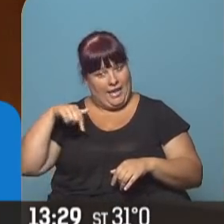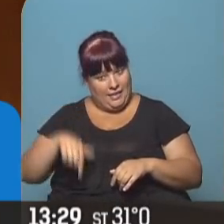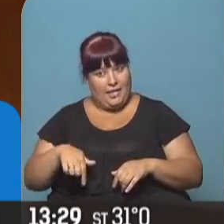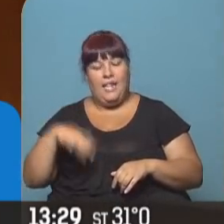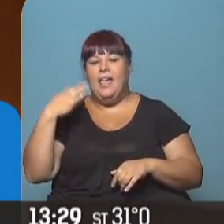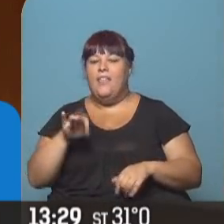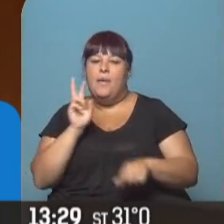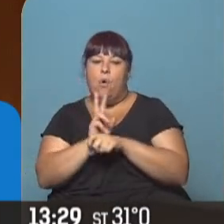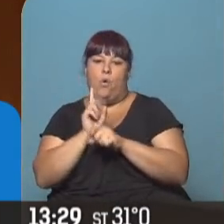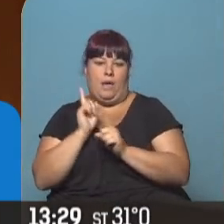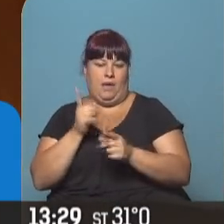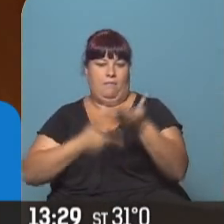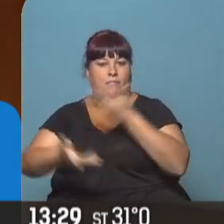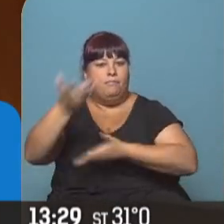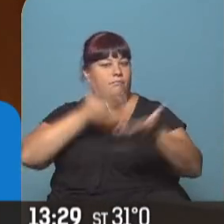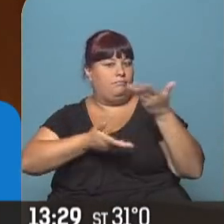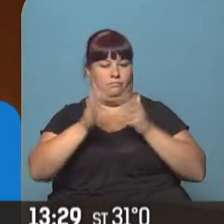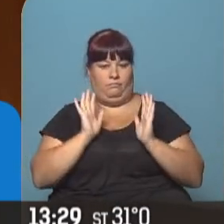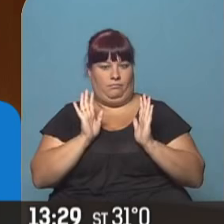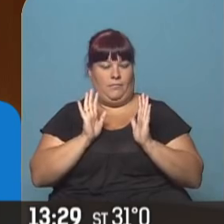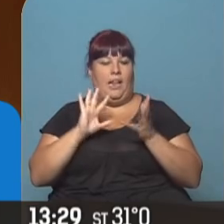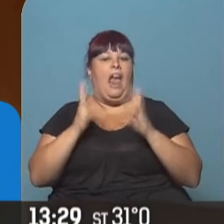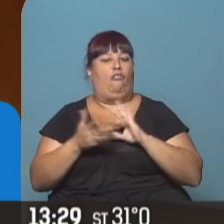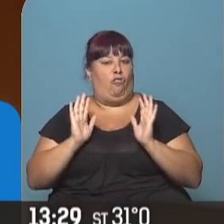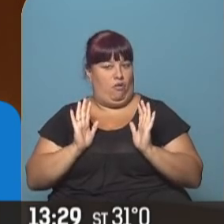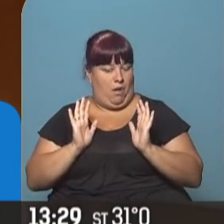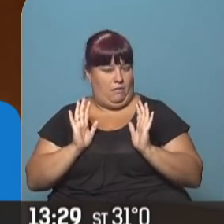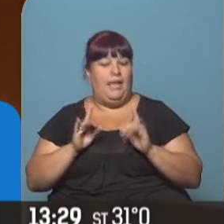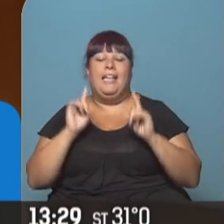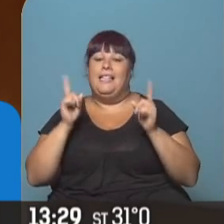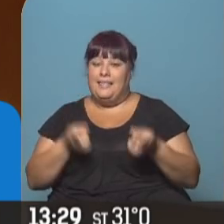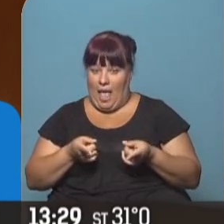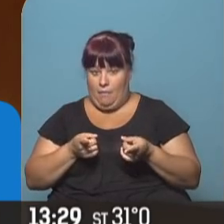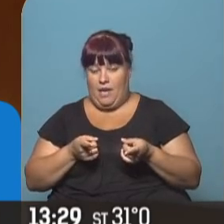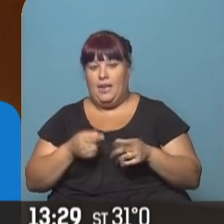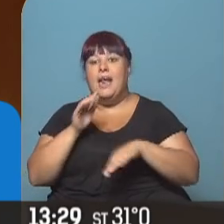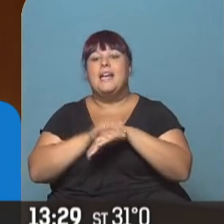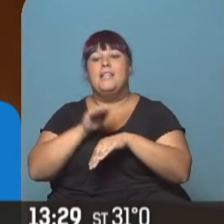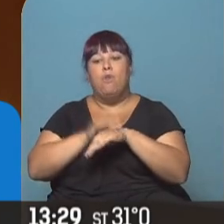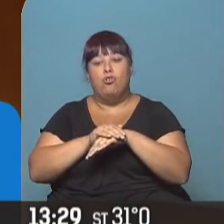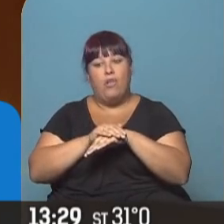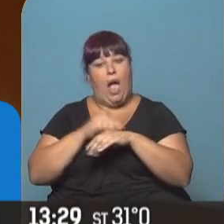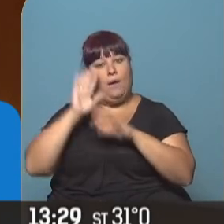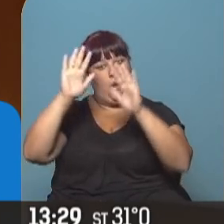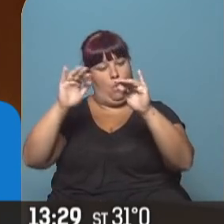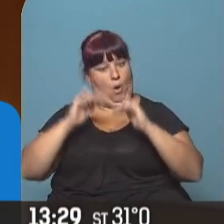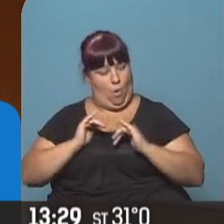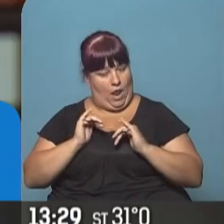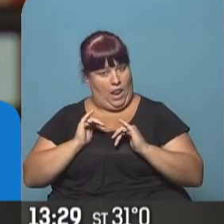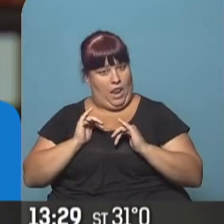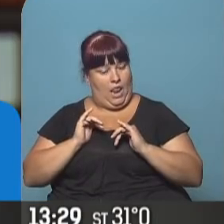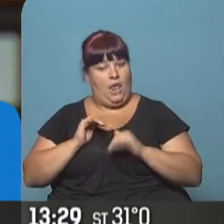tenemos que sostener la reciprocidad en las condiciones y también las responsabilidades compartidas. Es